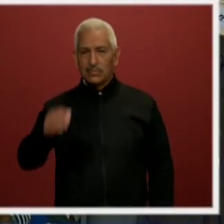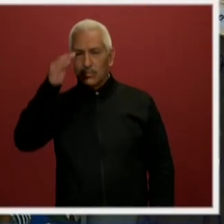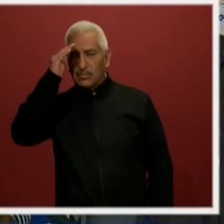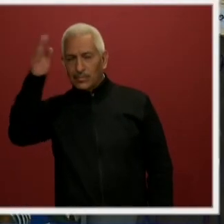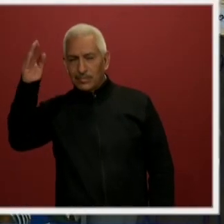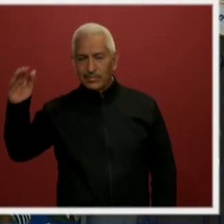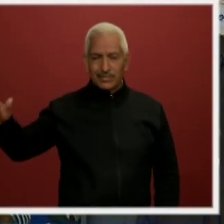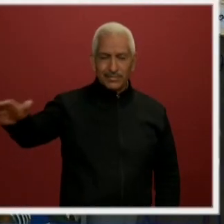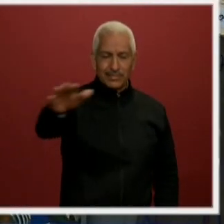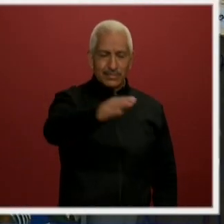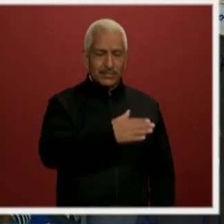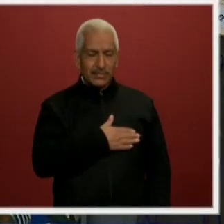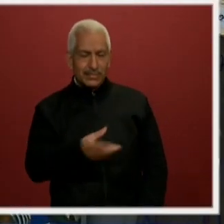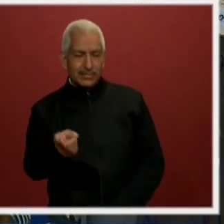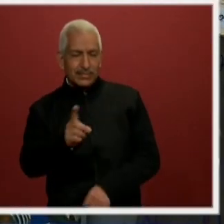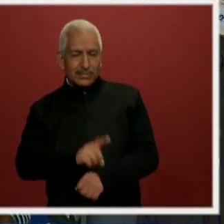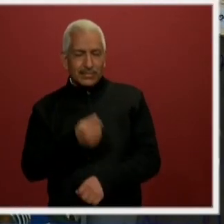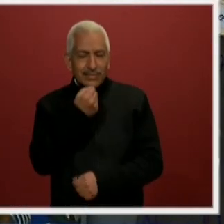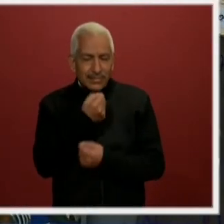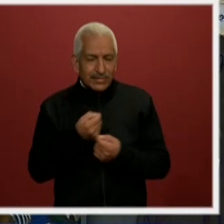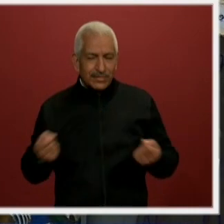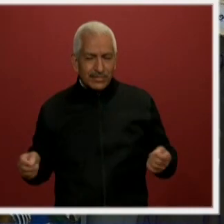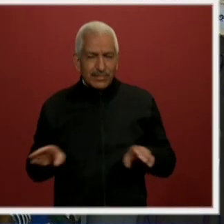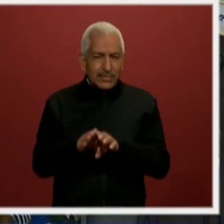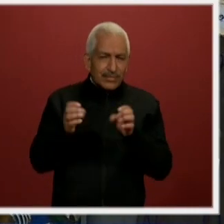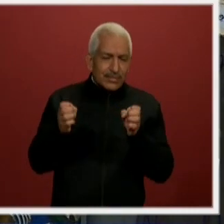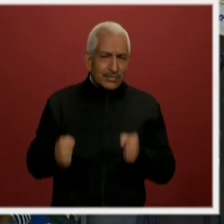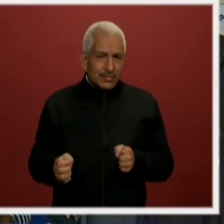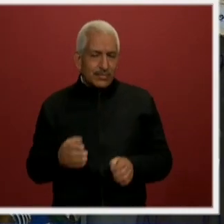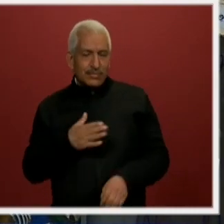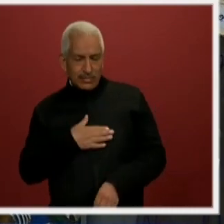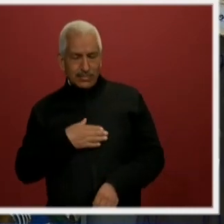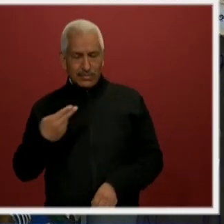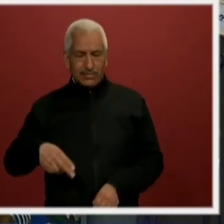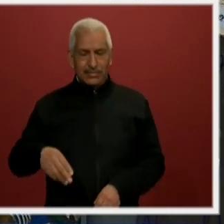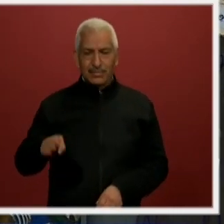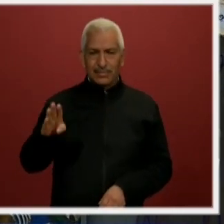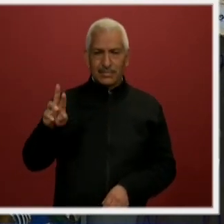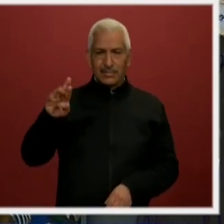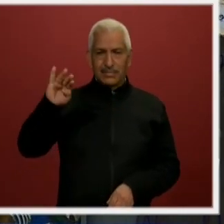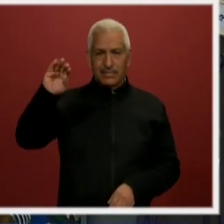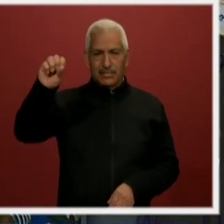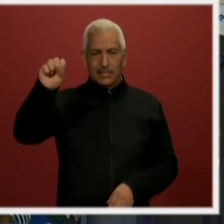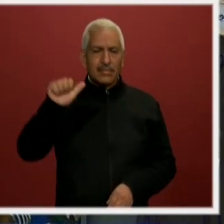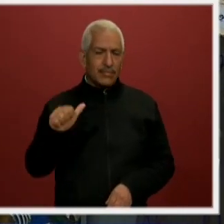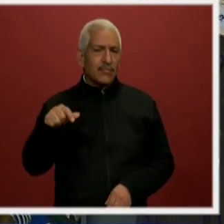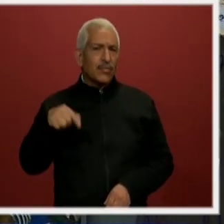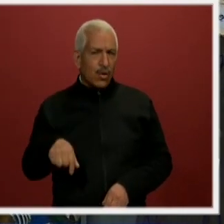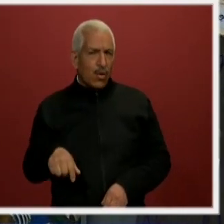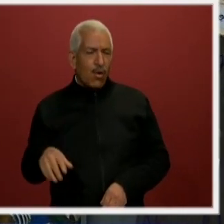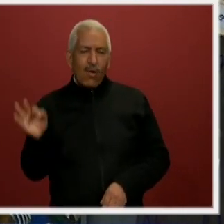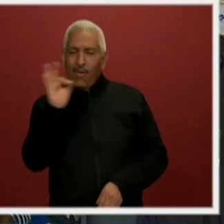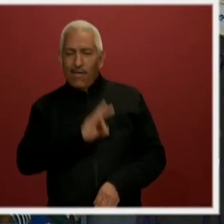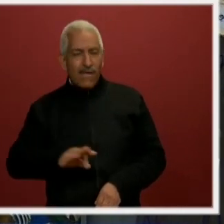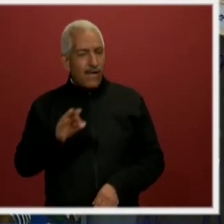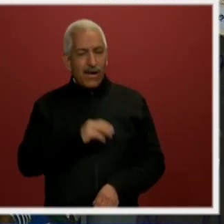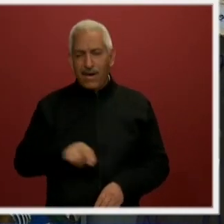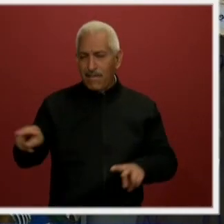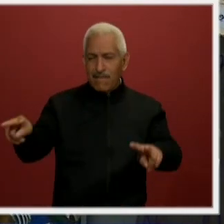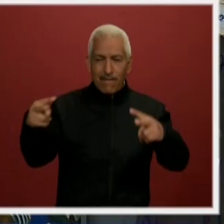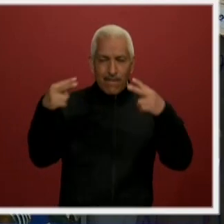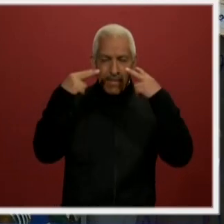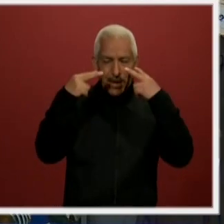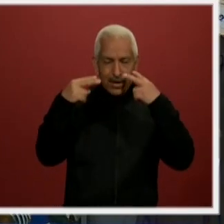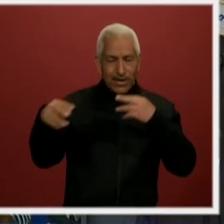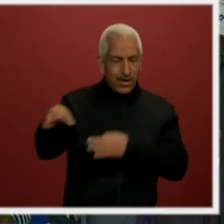hola hola buenos días niños cómo están yo soy la maestra brisa y estoy muy feliz de poder verlos hoy el día